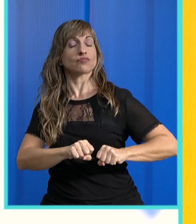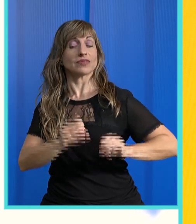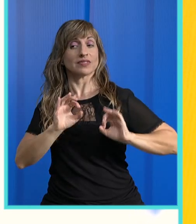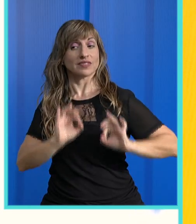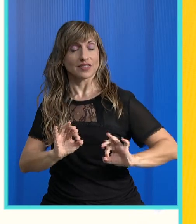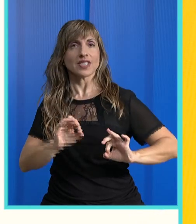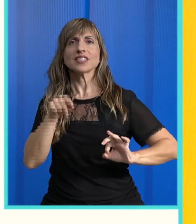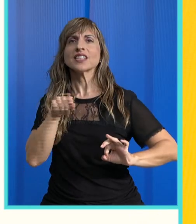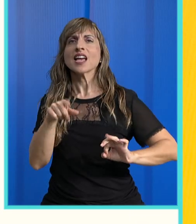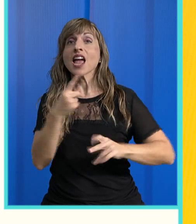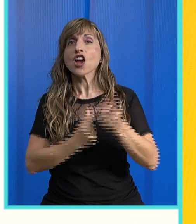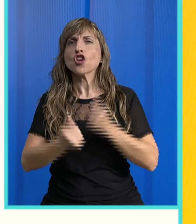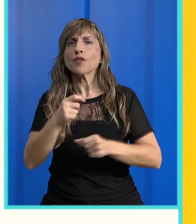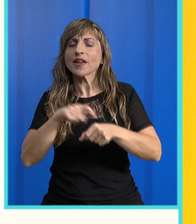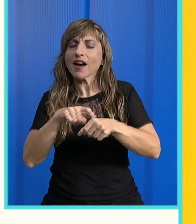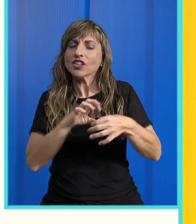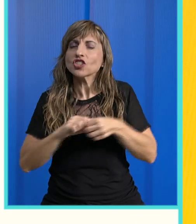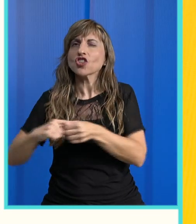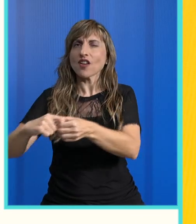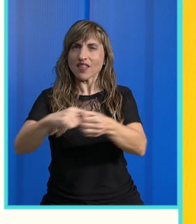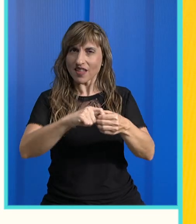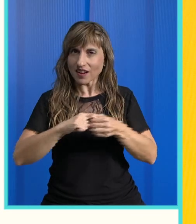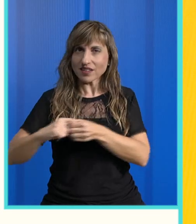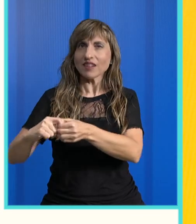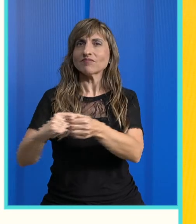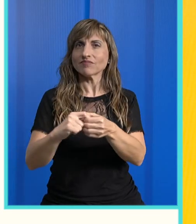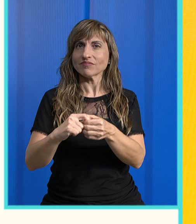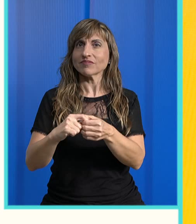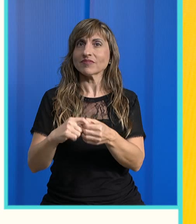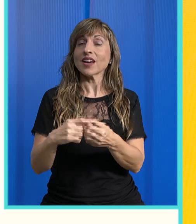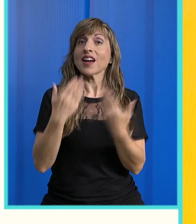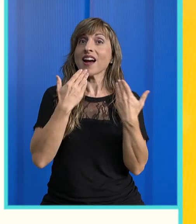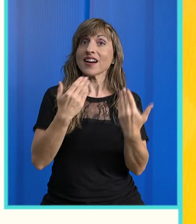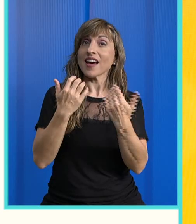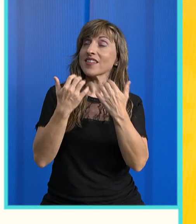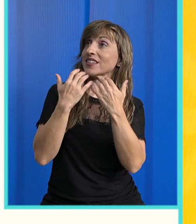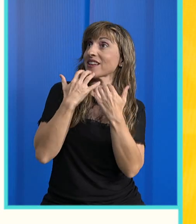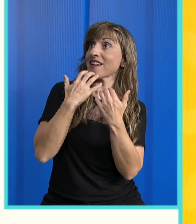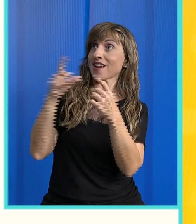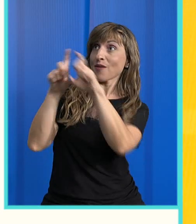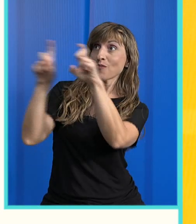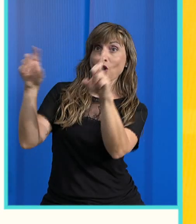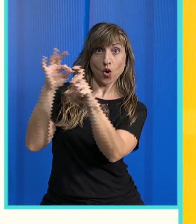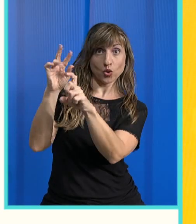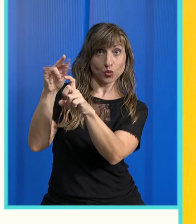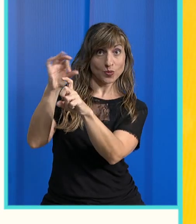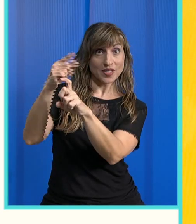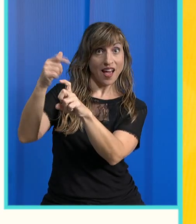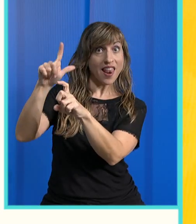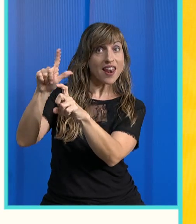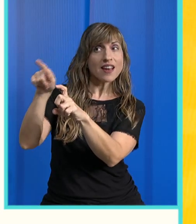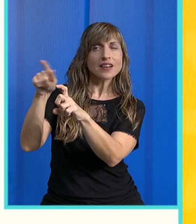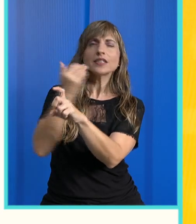Federico, una economía solidaria y, por tanto, con el ejemplo de Tuxal, os pido que sigamos trabajando para